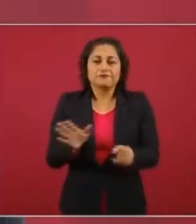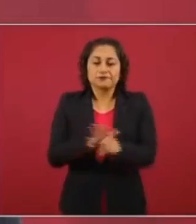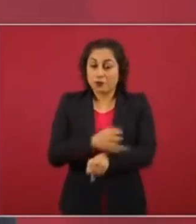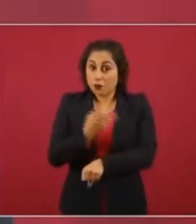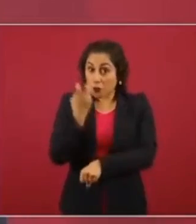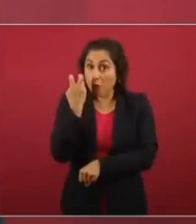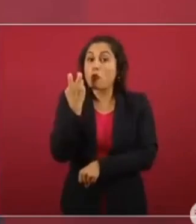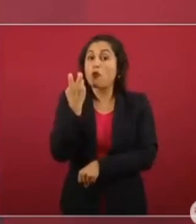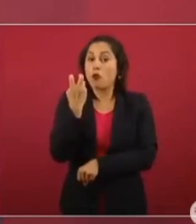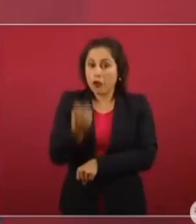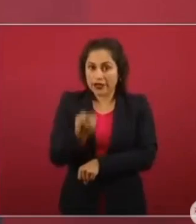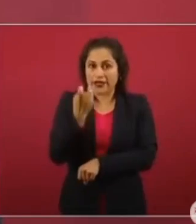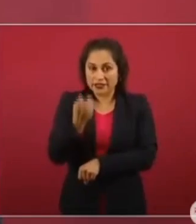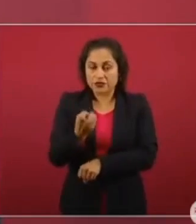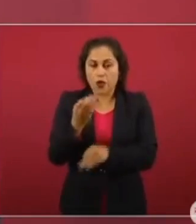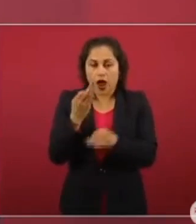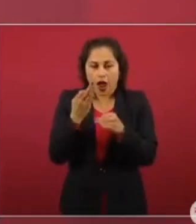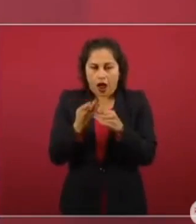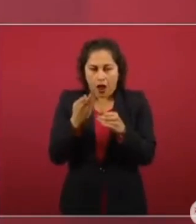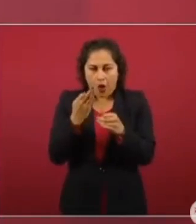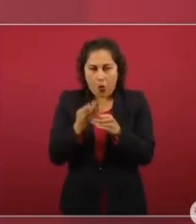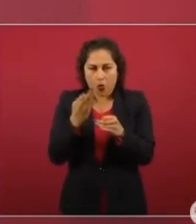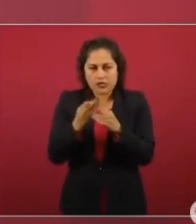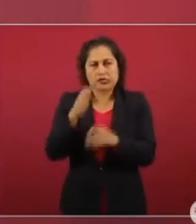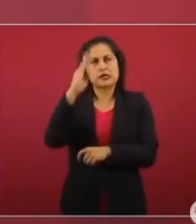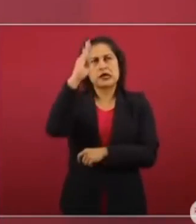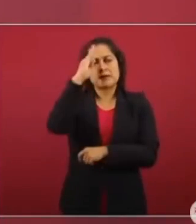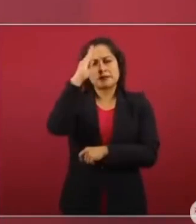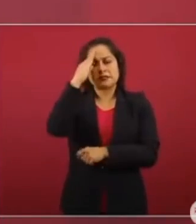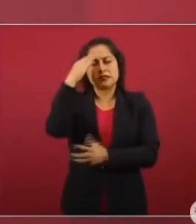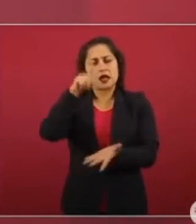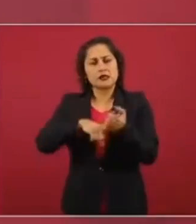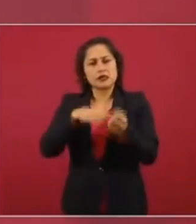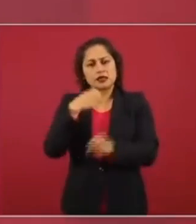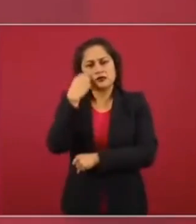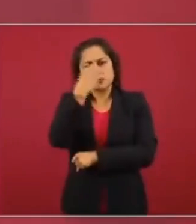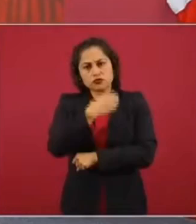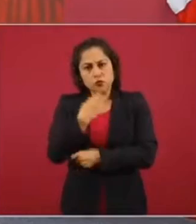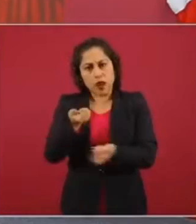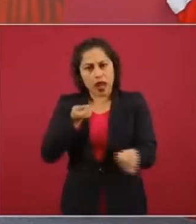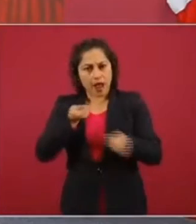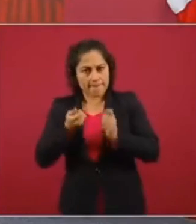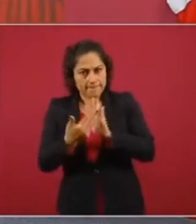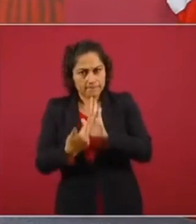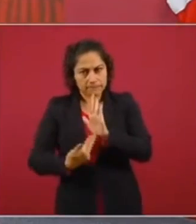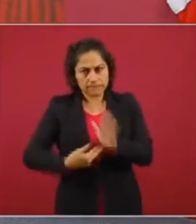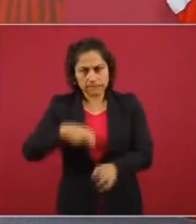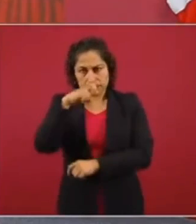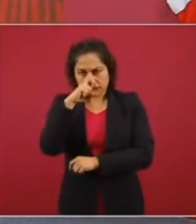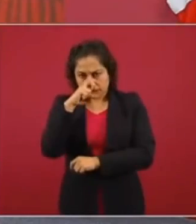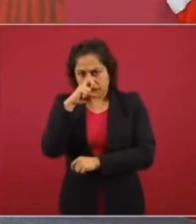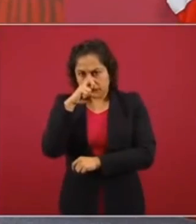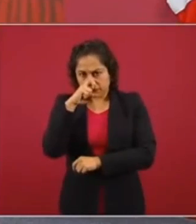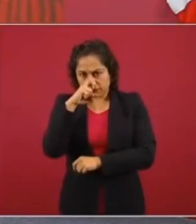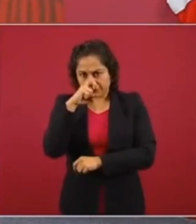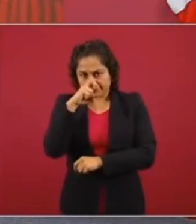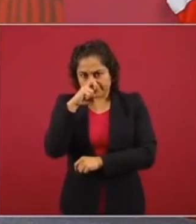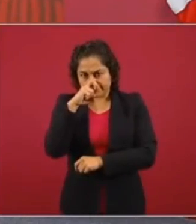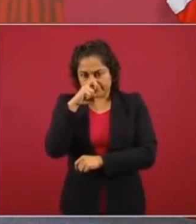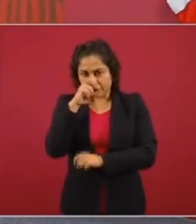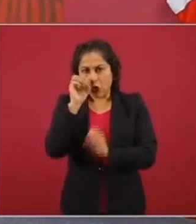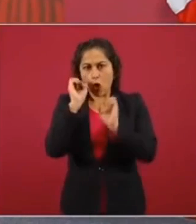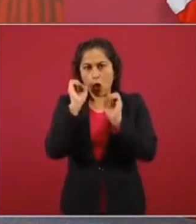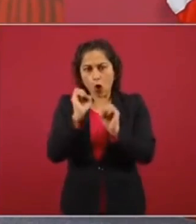de sobre-regular el espacio escolar con una visión estrictamente